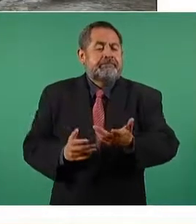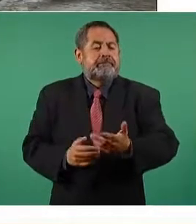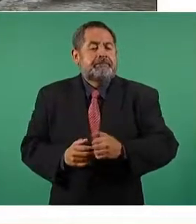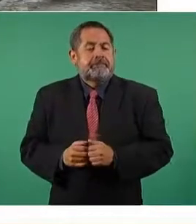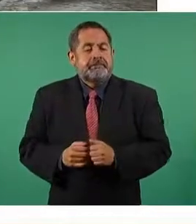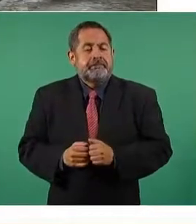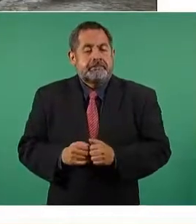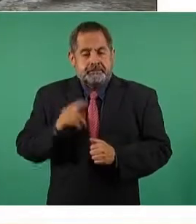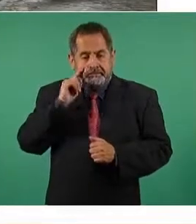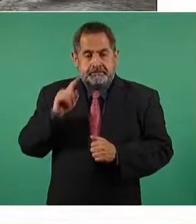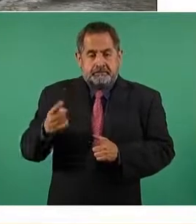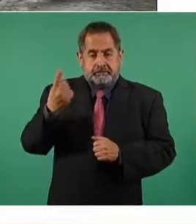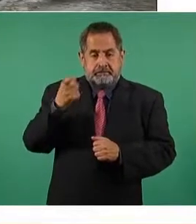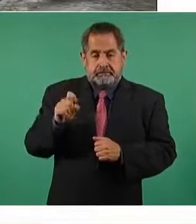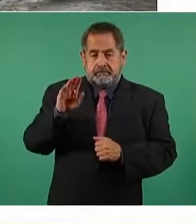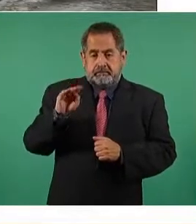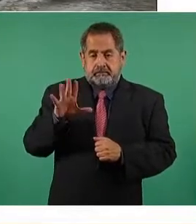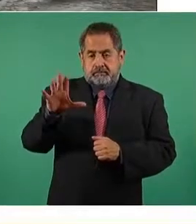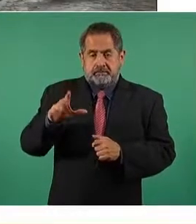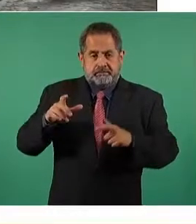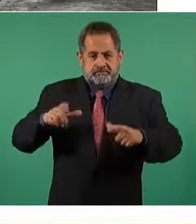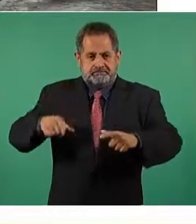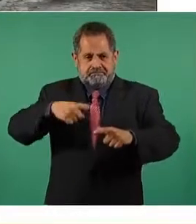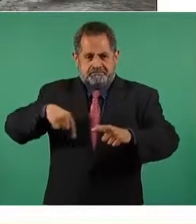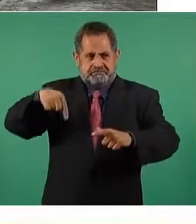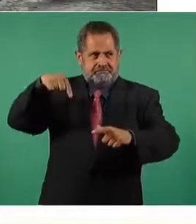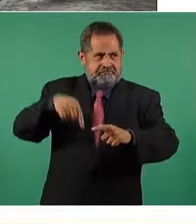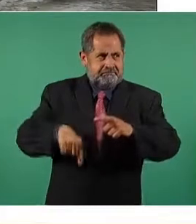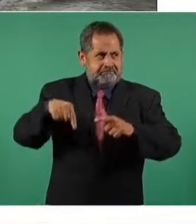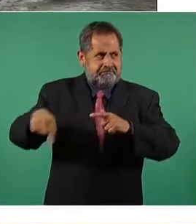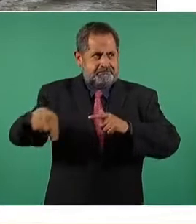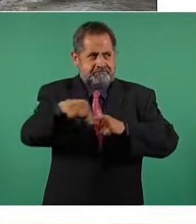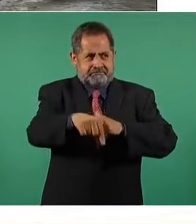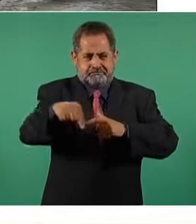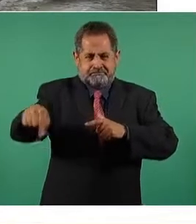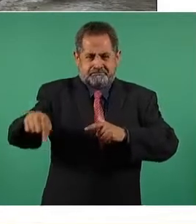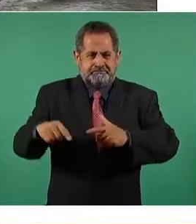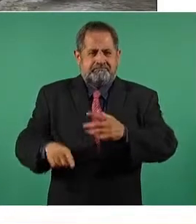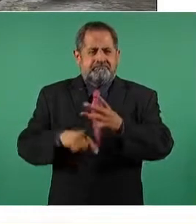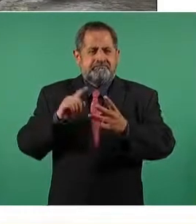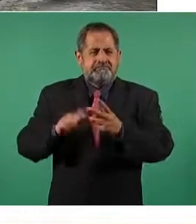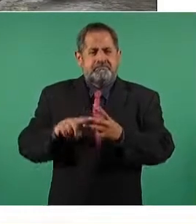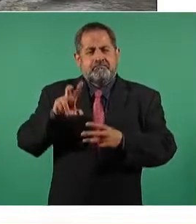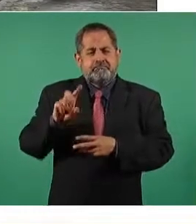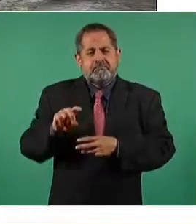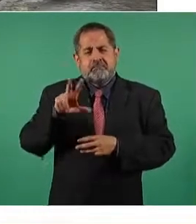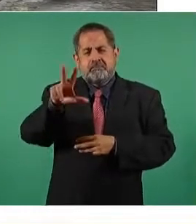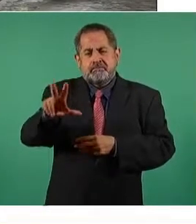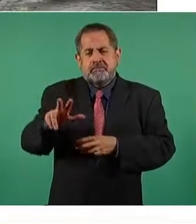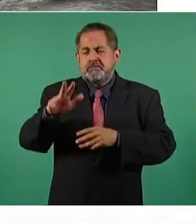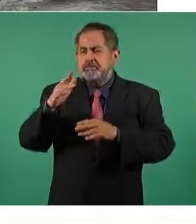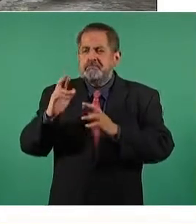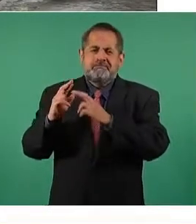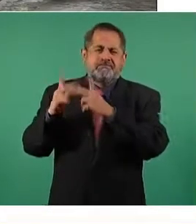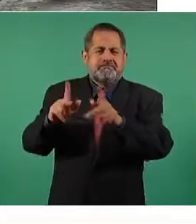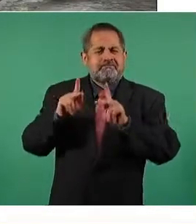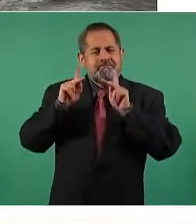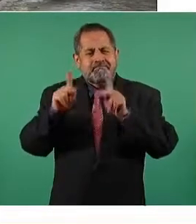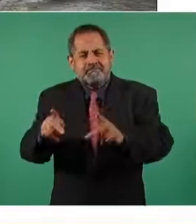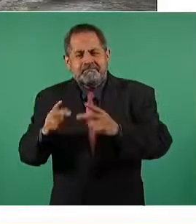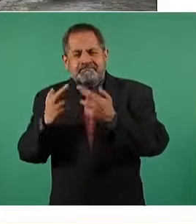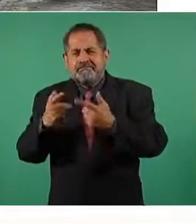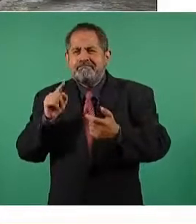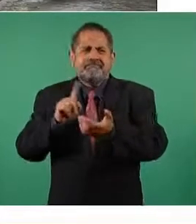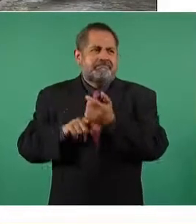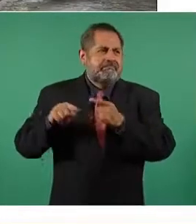Detectamos 195 socavaciones del terreno, así como 38 afectaciones en puentes como